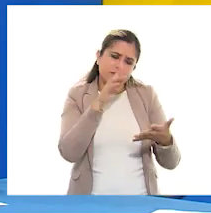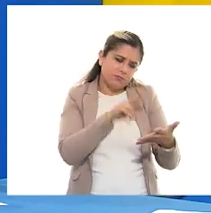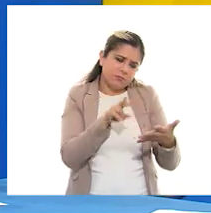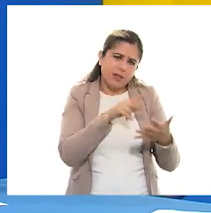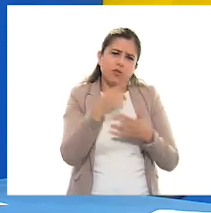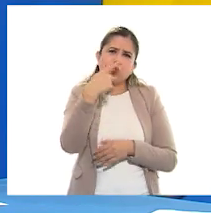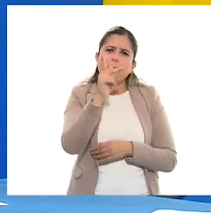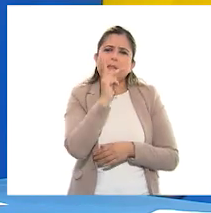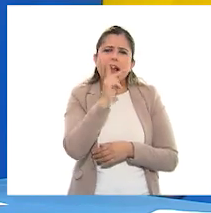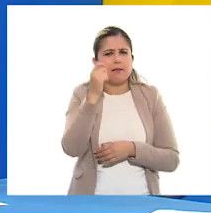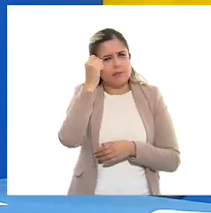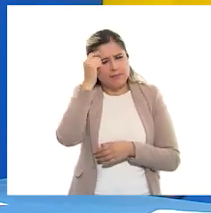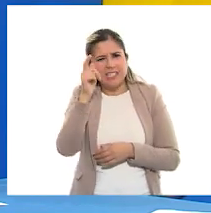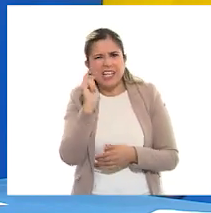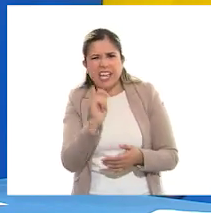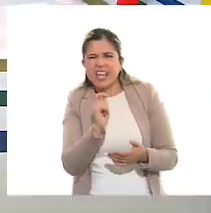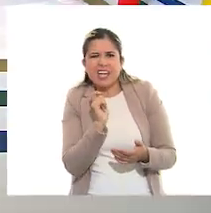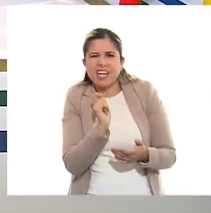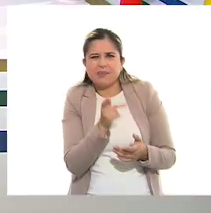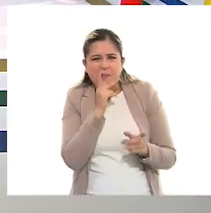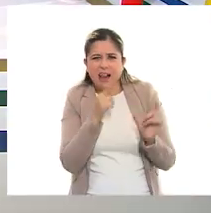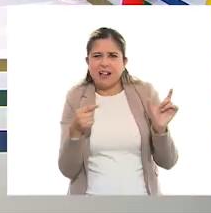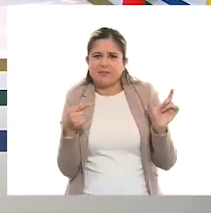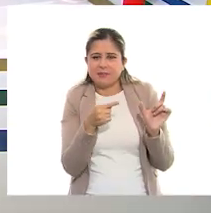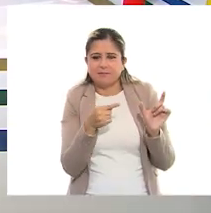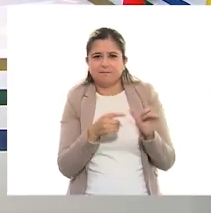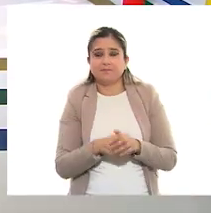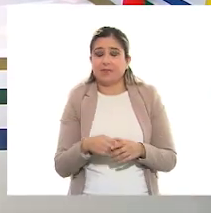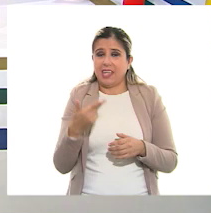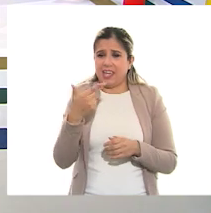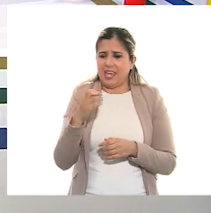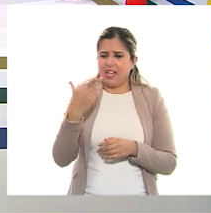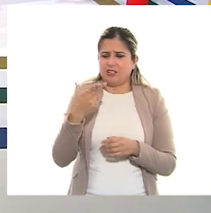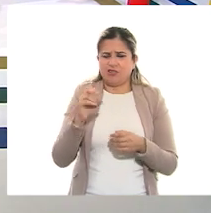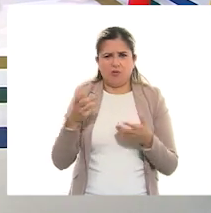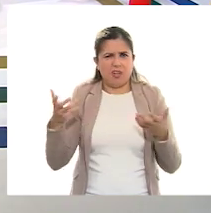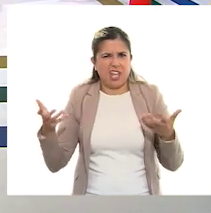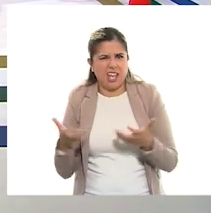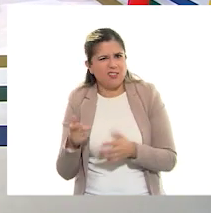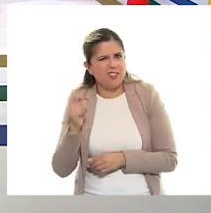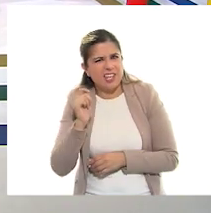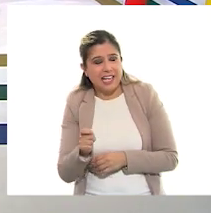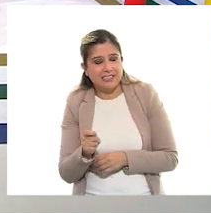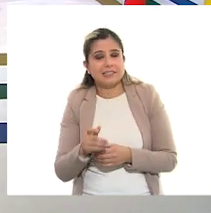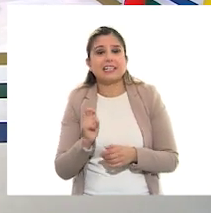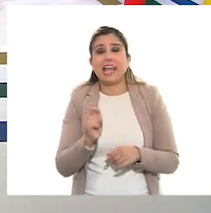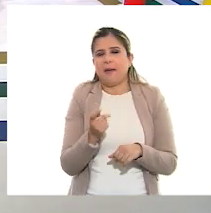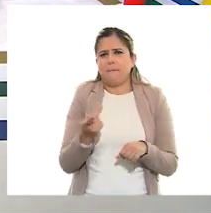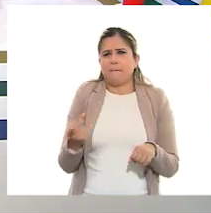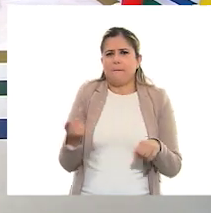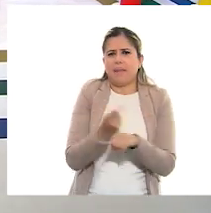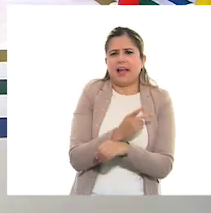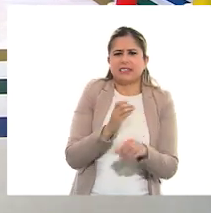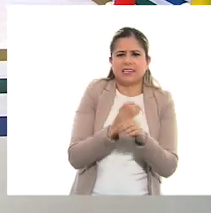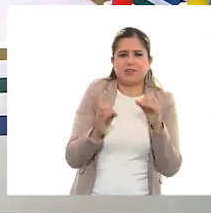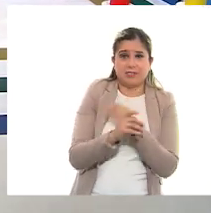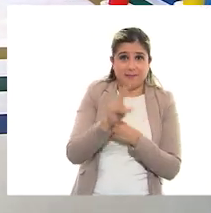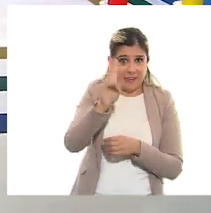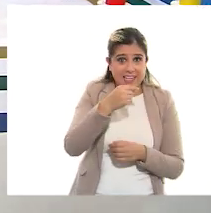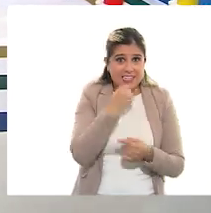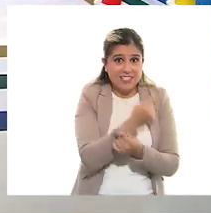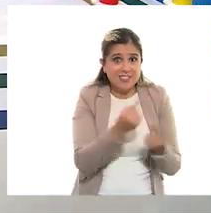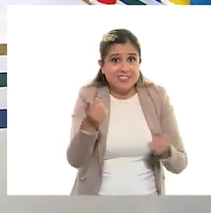sus palabras. Claro, Gaby. Un hecho es algo que sucede, ¿verdad, niñas y